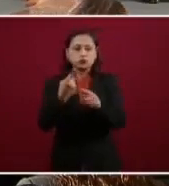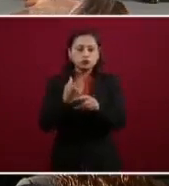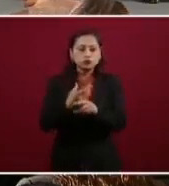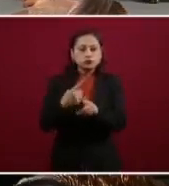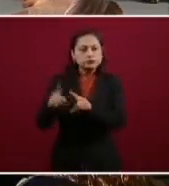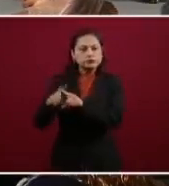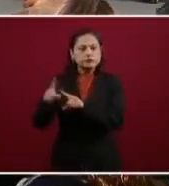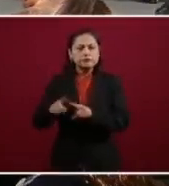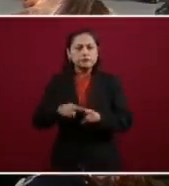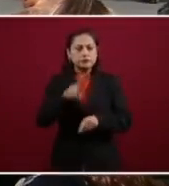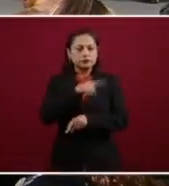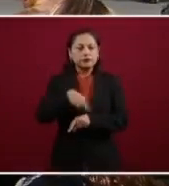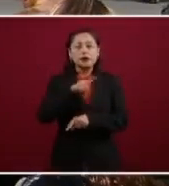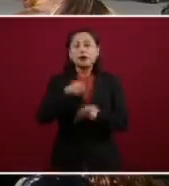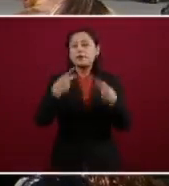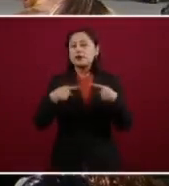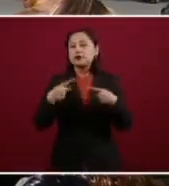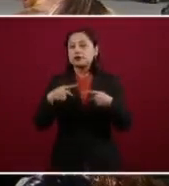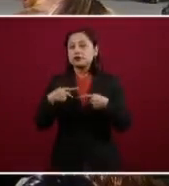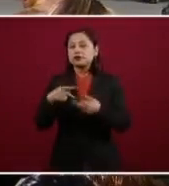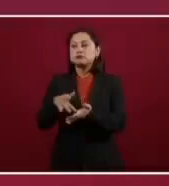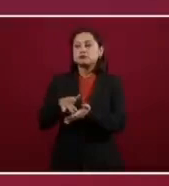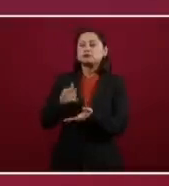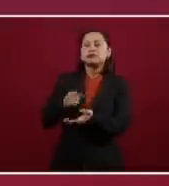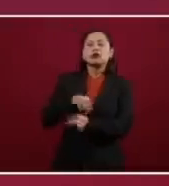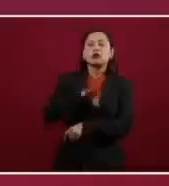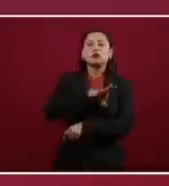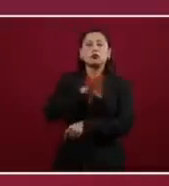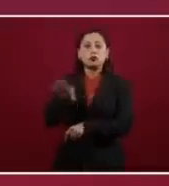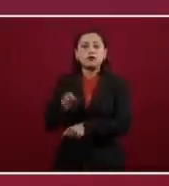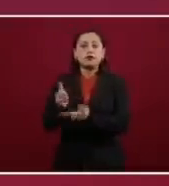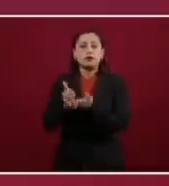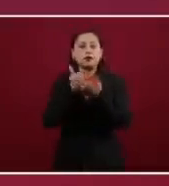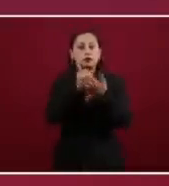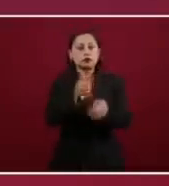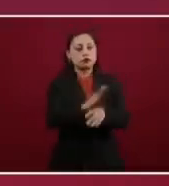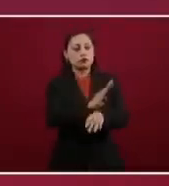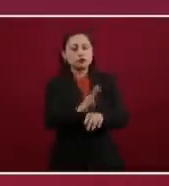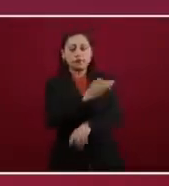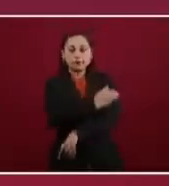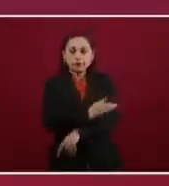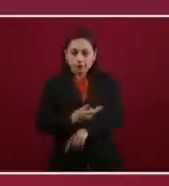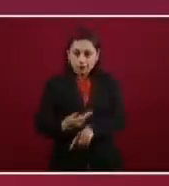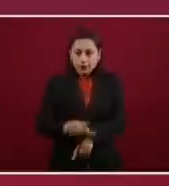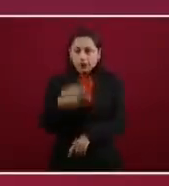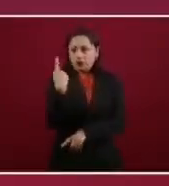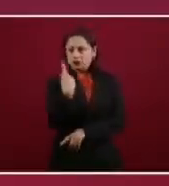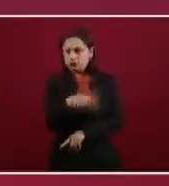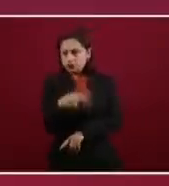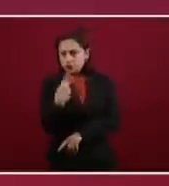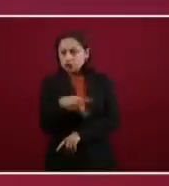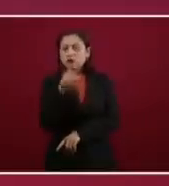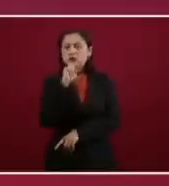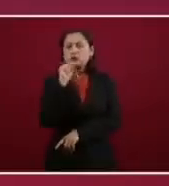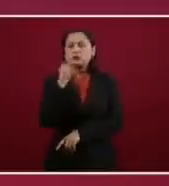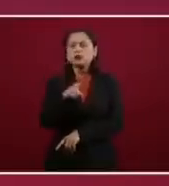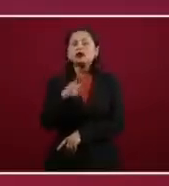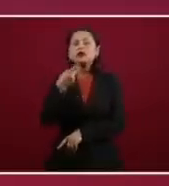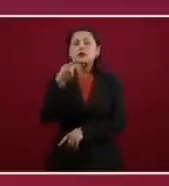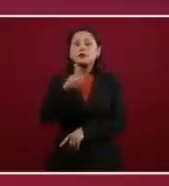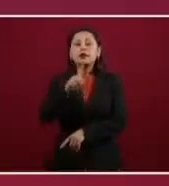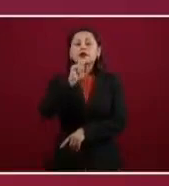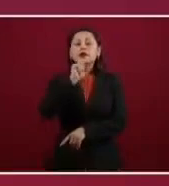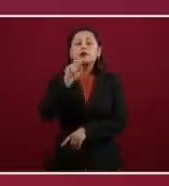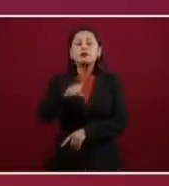él el bienestar de su familia por una parte y por otra que la autoridad que